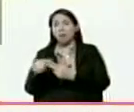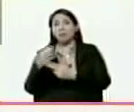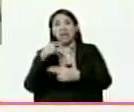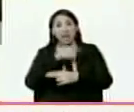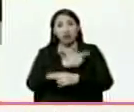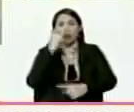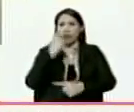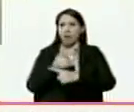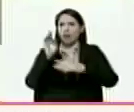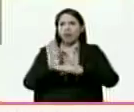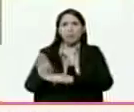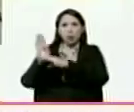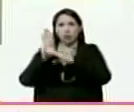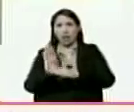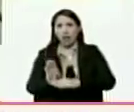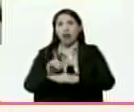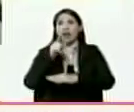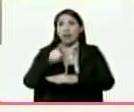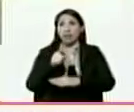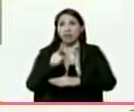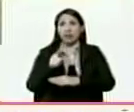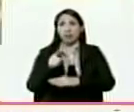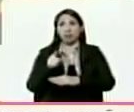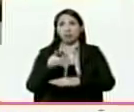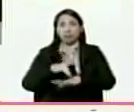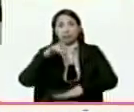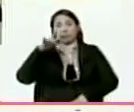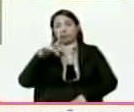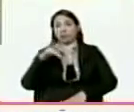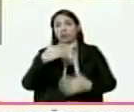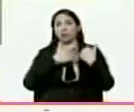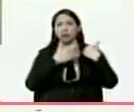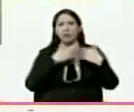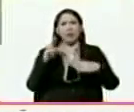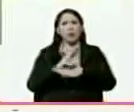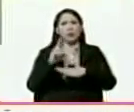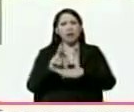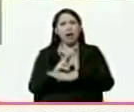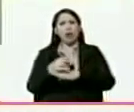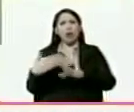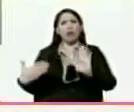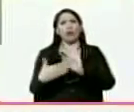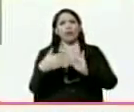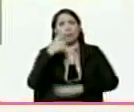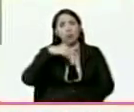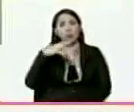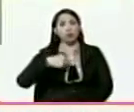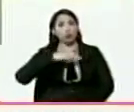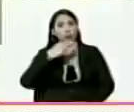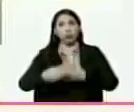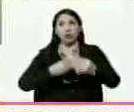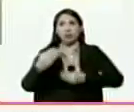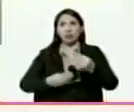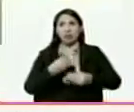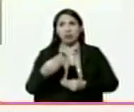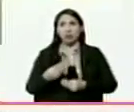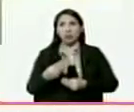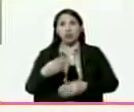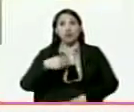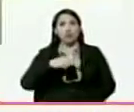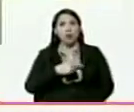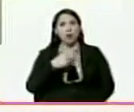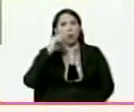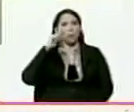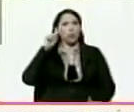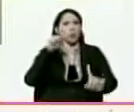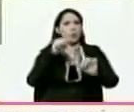famosa responsabilidad de proteger que han tratado de utilizar contra los pueblos. Bueno, le estamos llevando nosotros, desde nuestro criterio y punto de